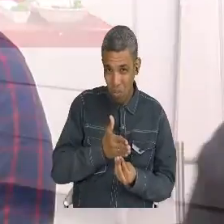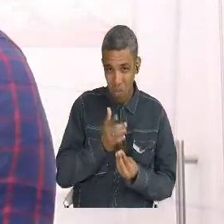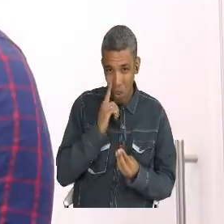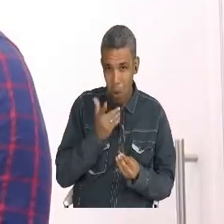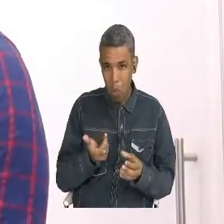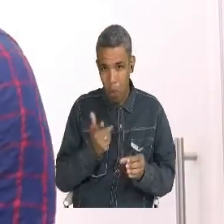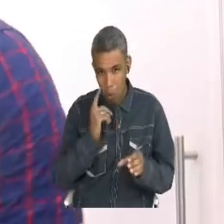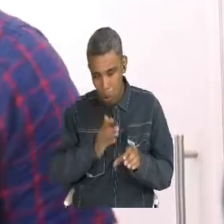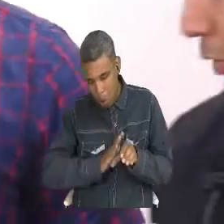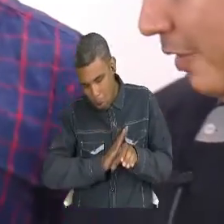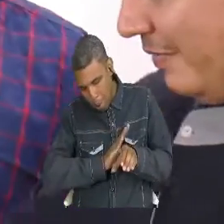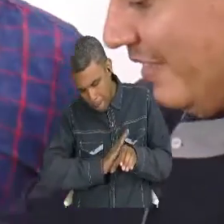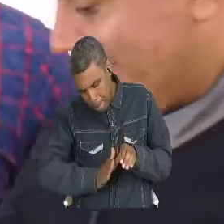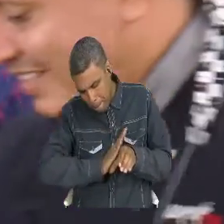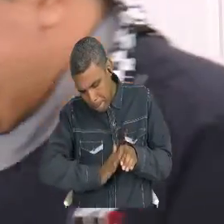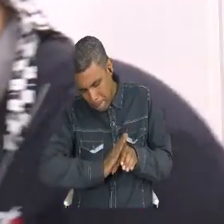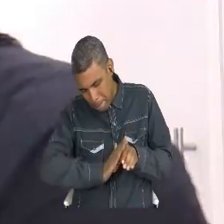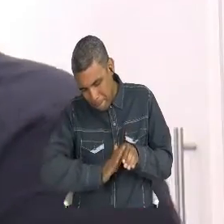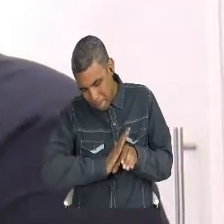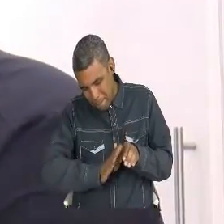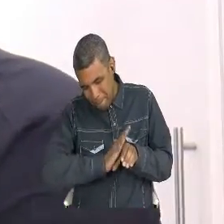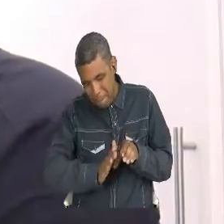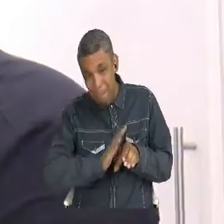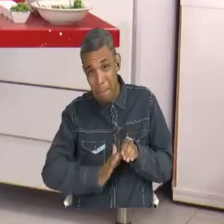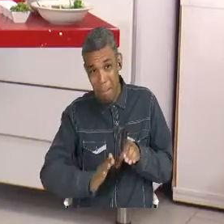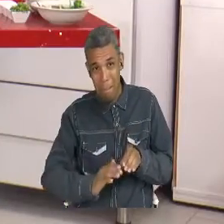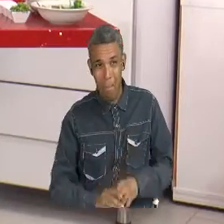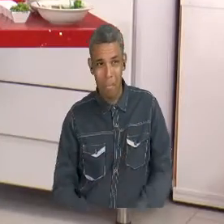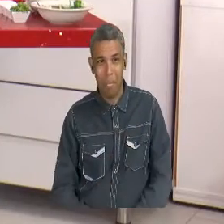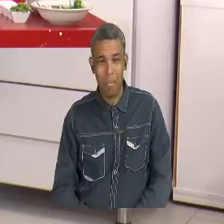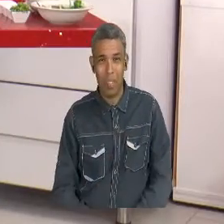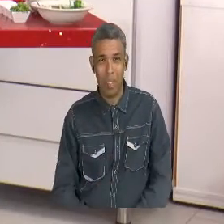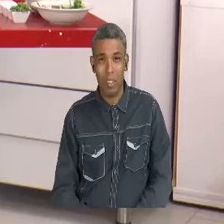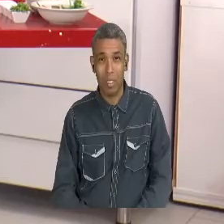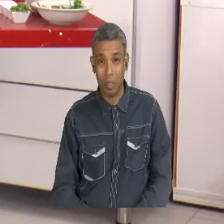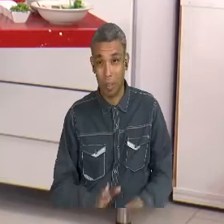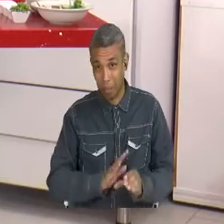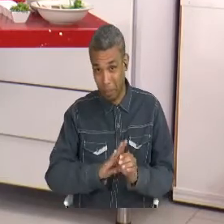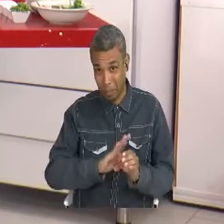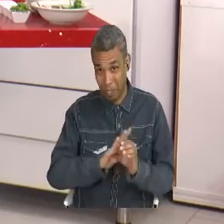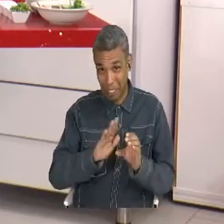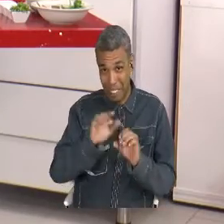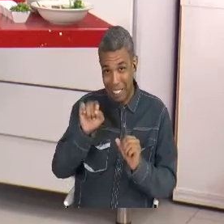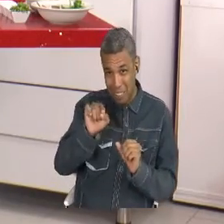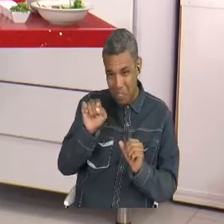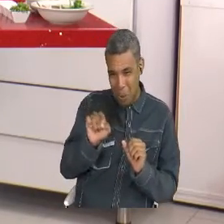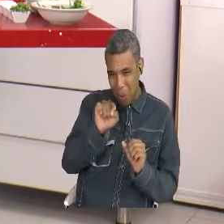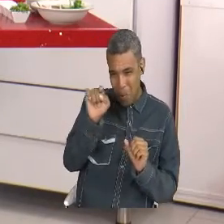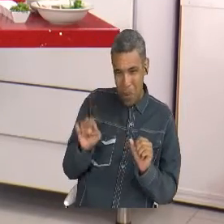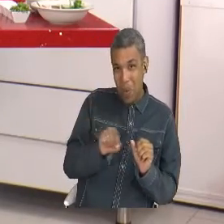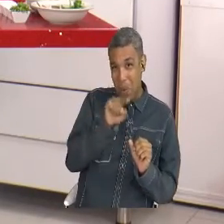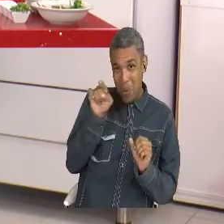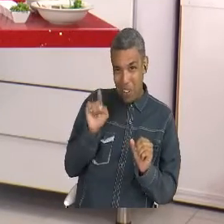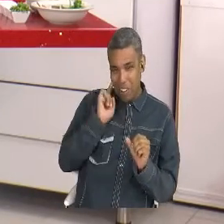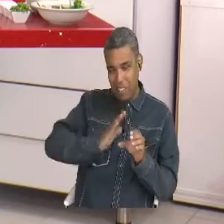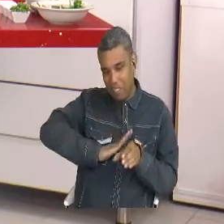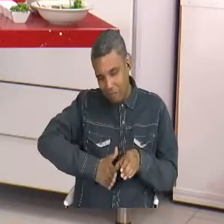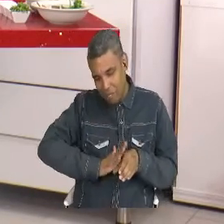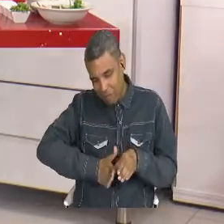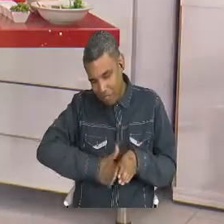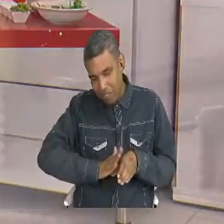permítame, a ver, yo le hago la prueba. Exacto, sí. Y ya, Rochi es una experta y es la idea. que nuestros invitados participen también. Okay. Y